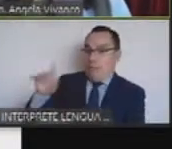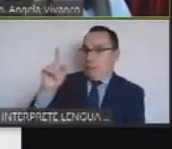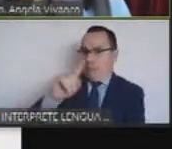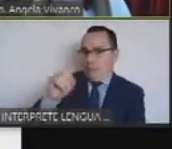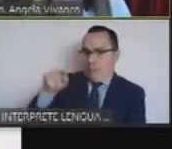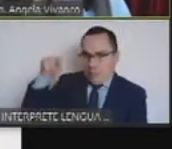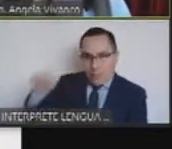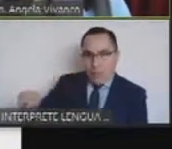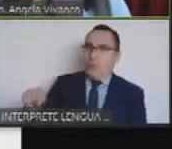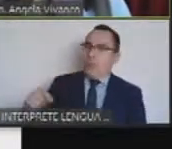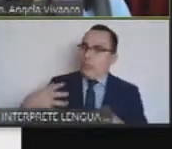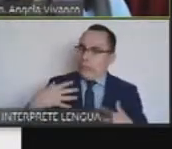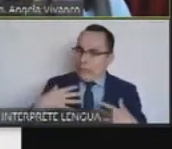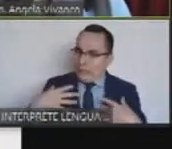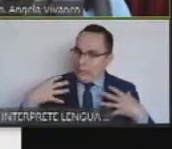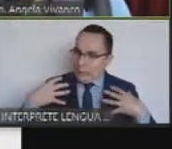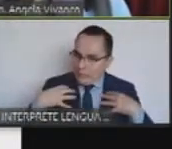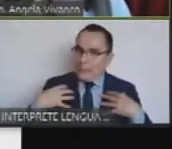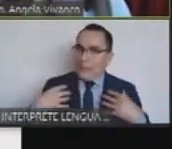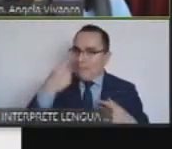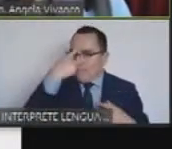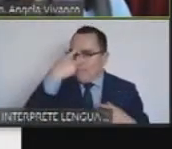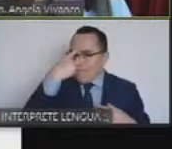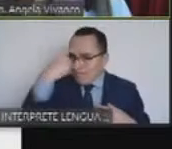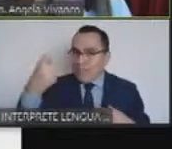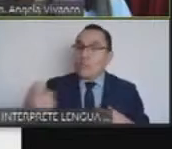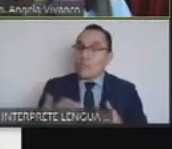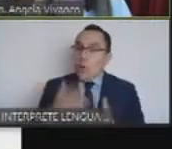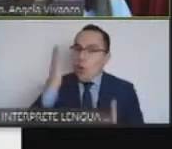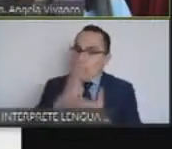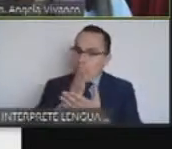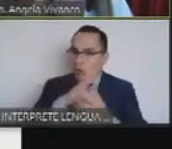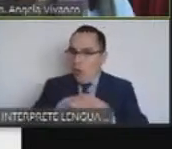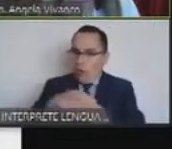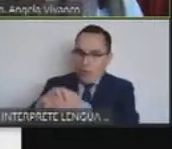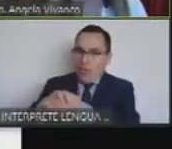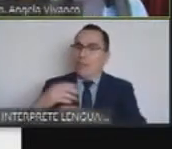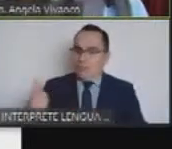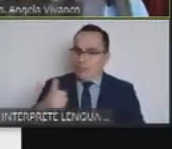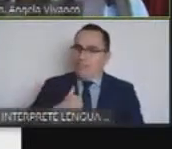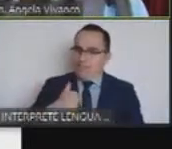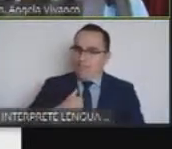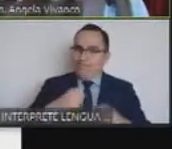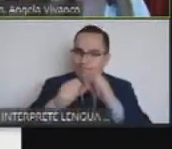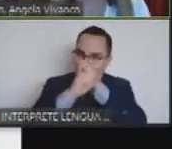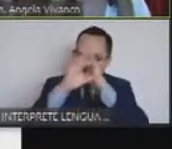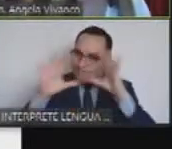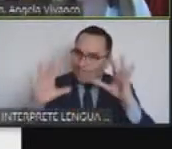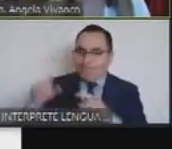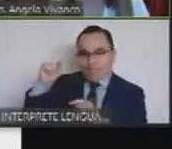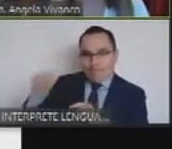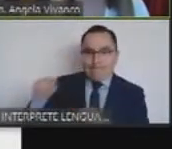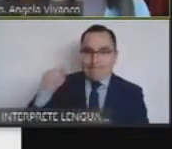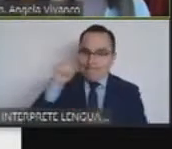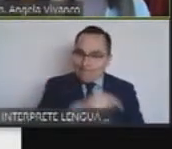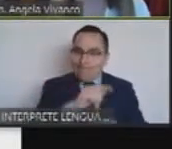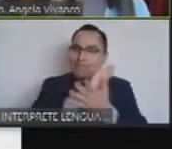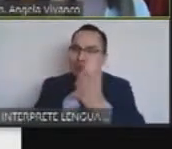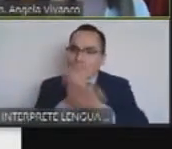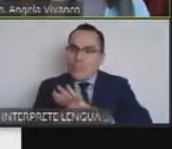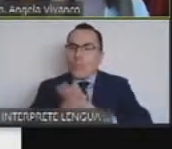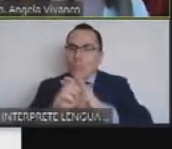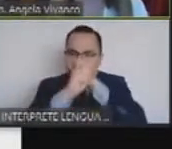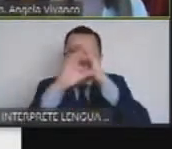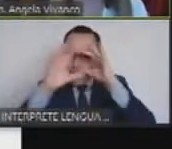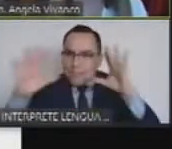¿no es cierto?, comparte con los demás órganos esta necesidad de transparencia y de probidad, si bien la idea de transparencia